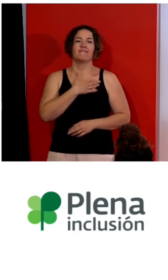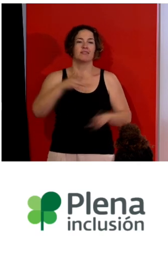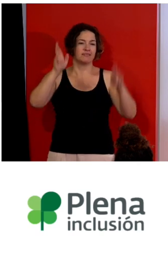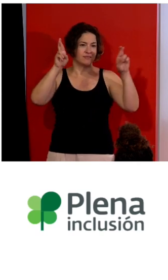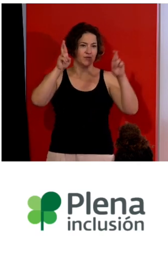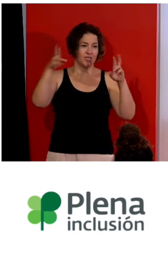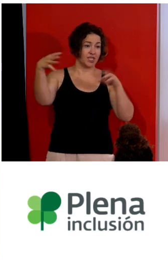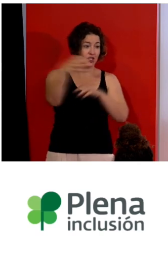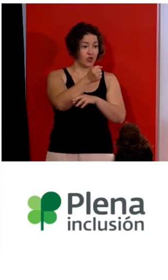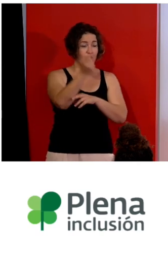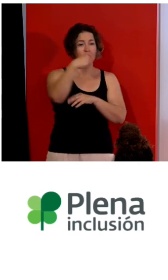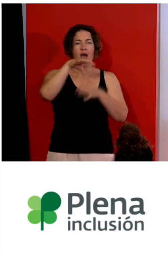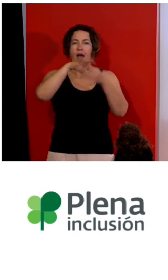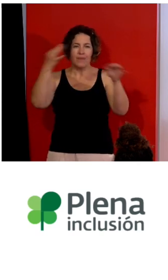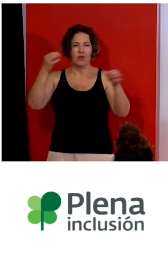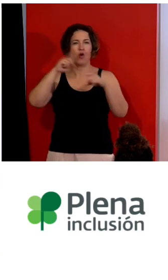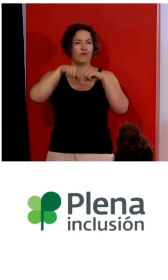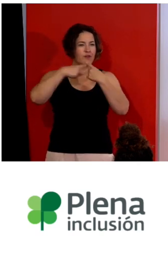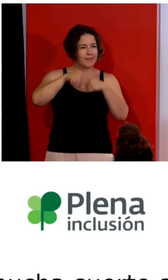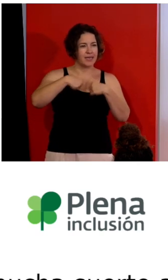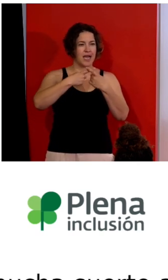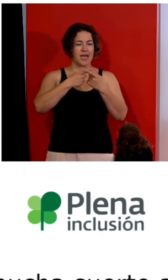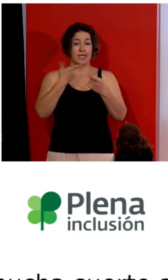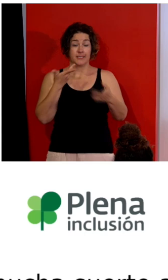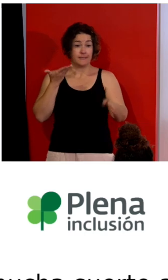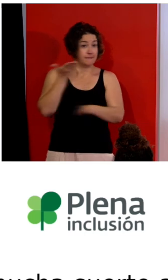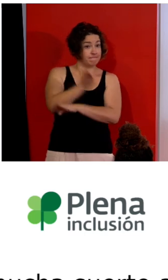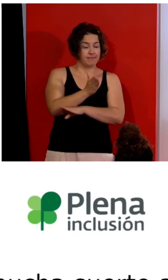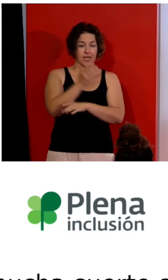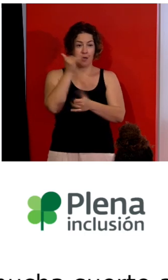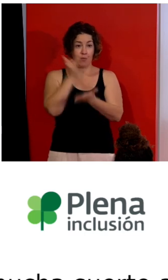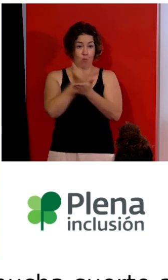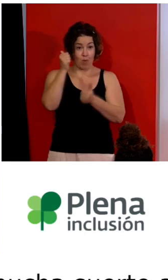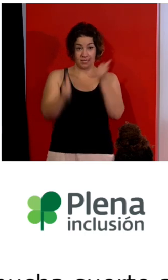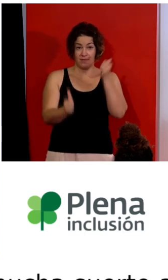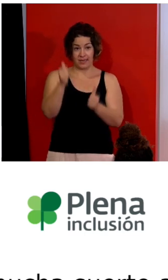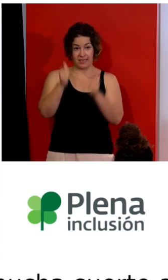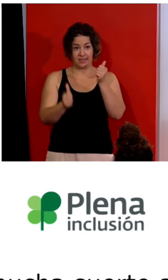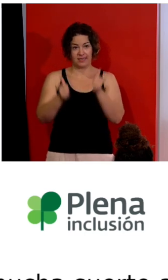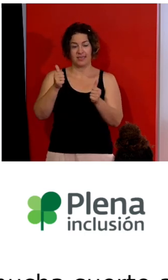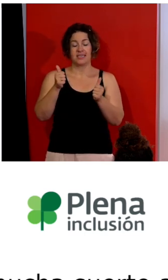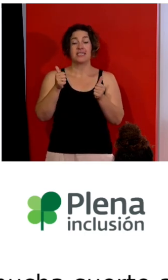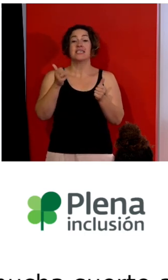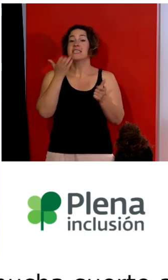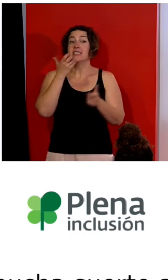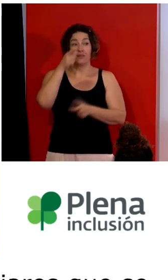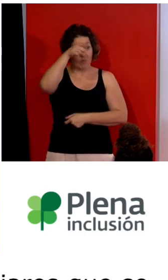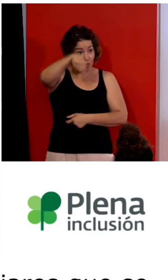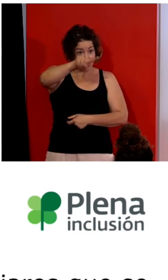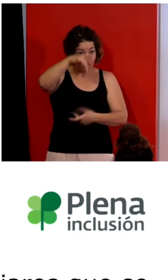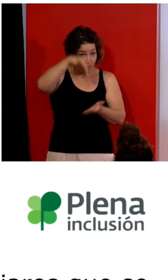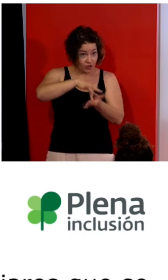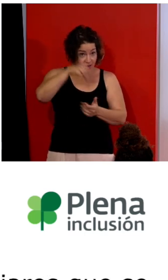que tengáis amigos o familiares que se presenten a estas pruebas y si sois vosotros los que